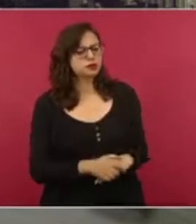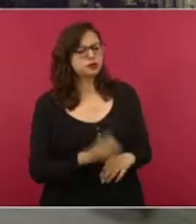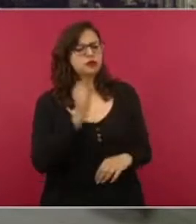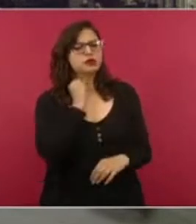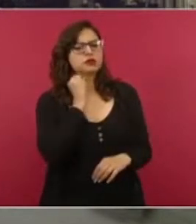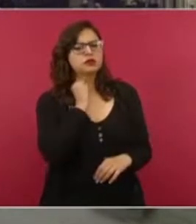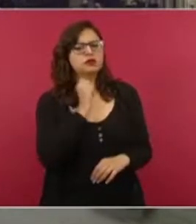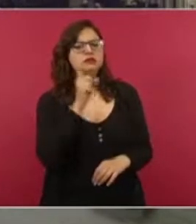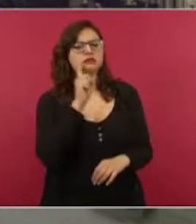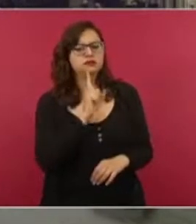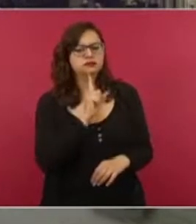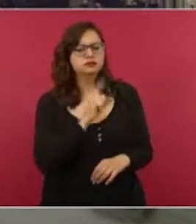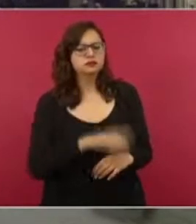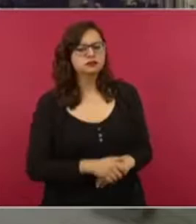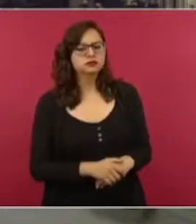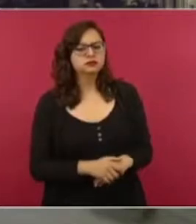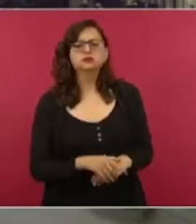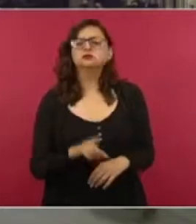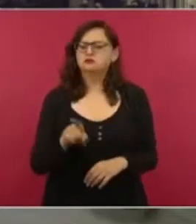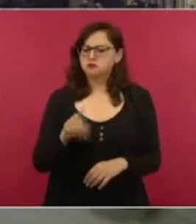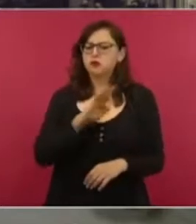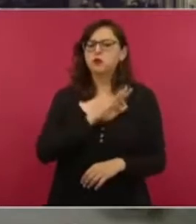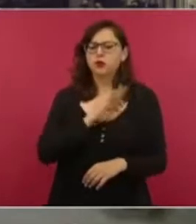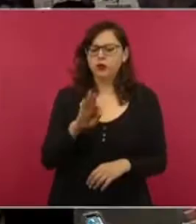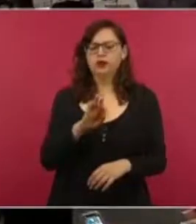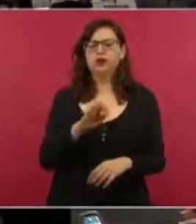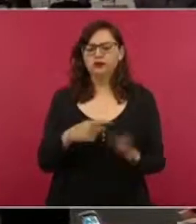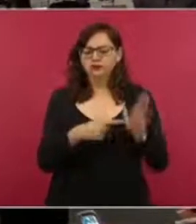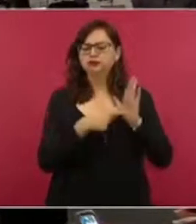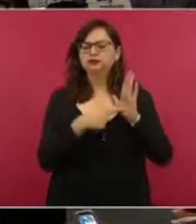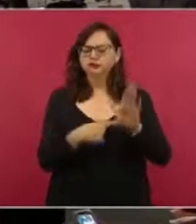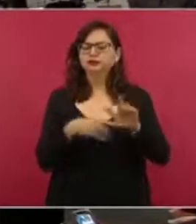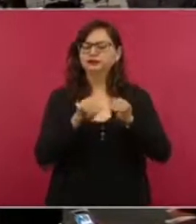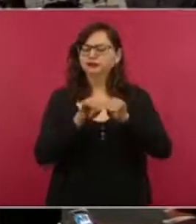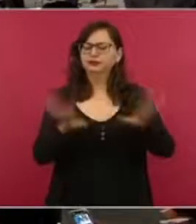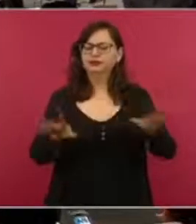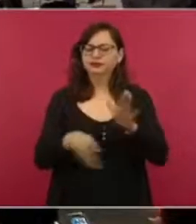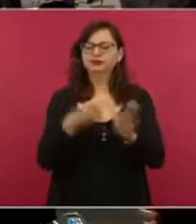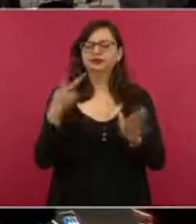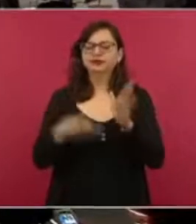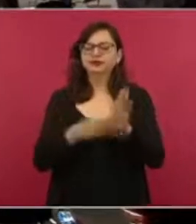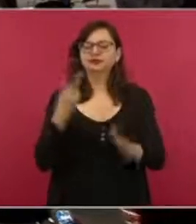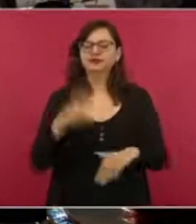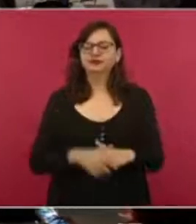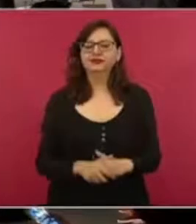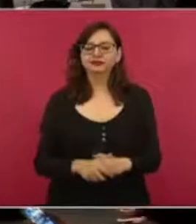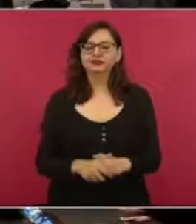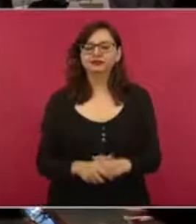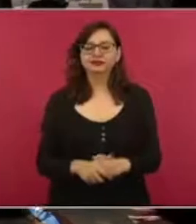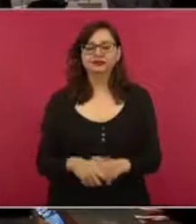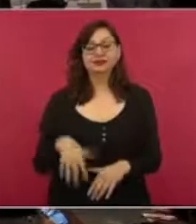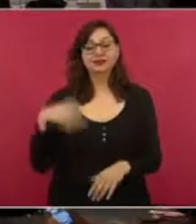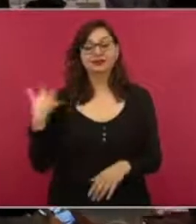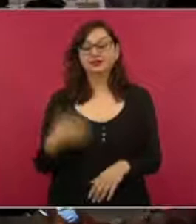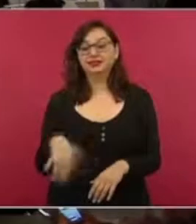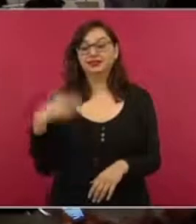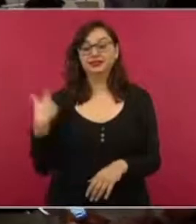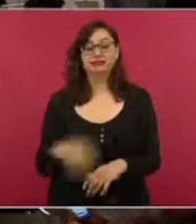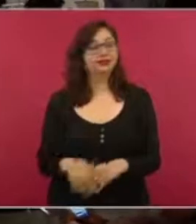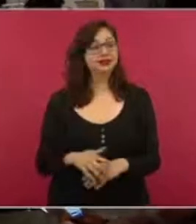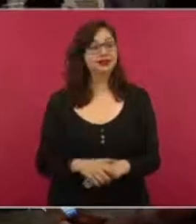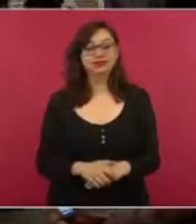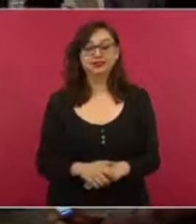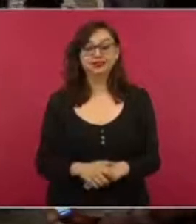Ah, sí. Bueno, también vuélvelo a poner. No, es que es... No, es que Kafka...